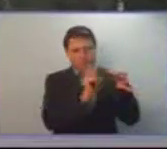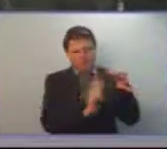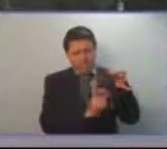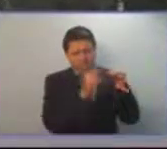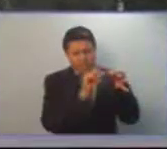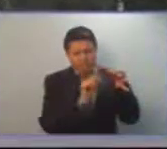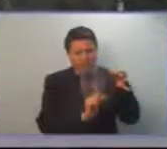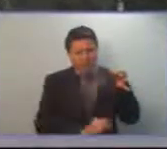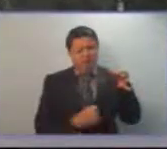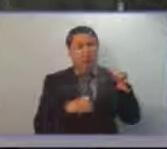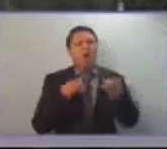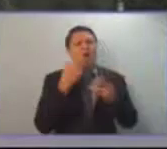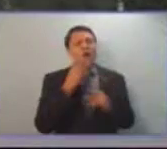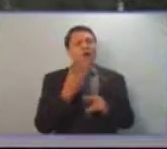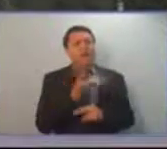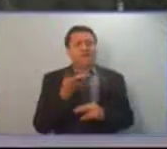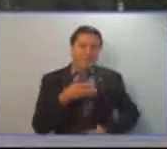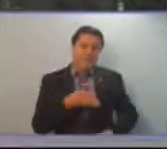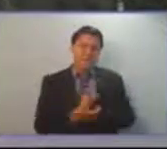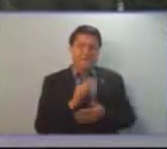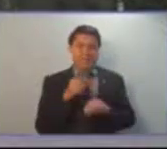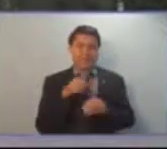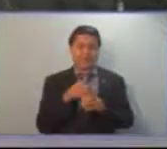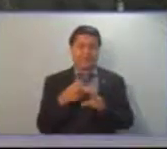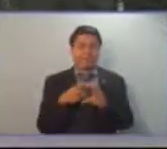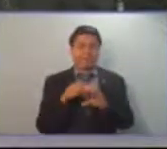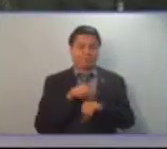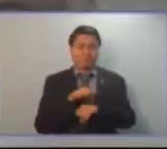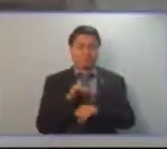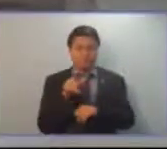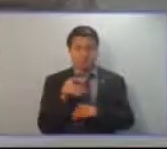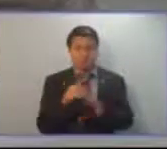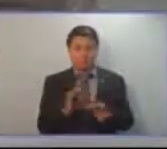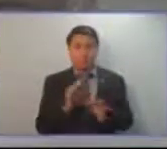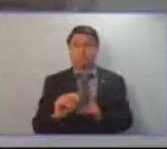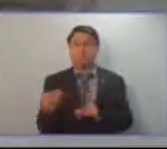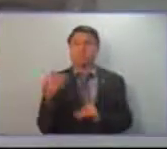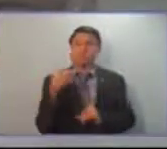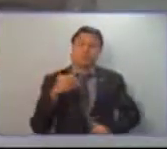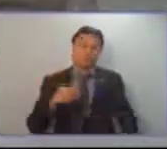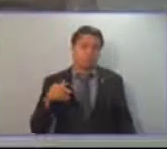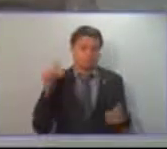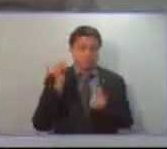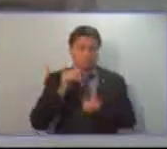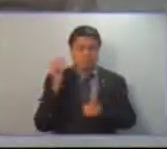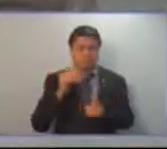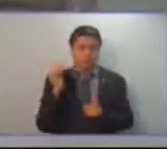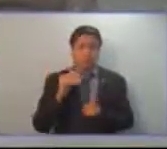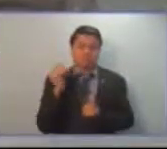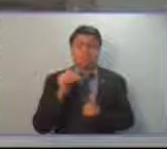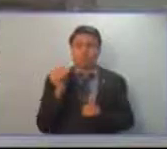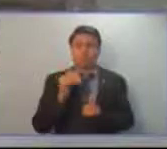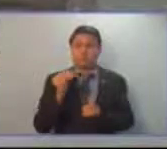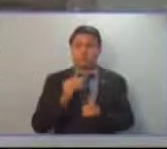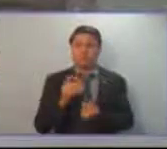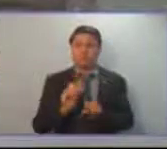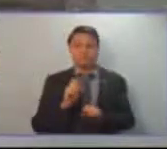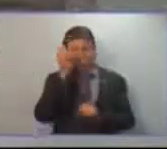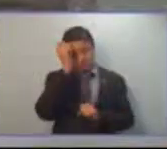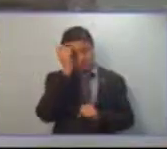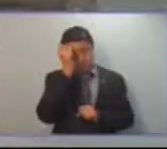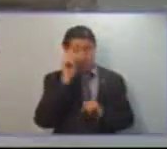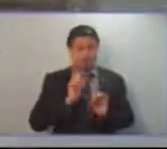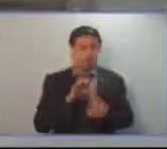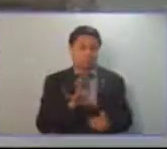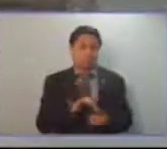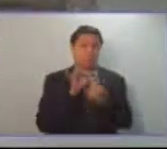todos estén recibiendo en línea o de manera presencial la capacitación, que reciban el